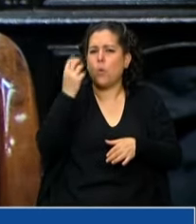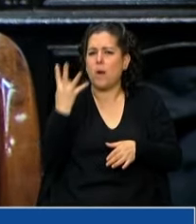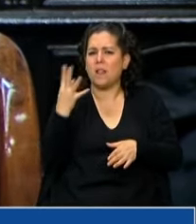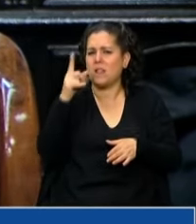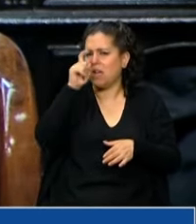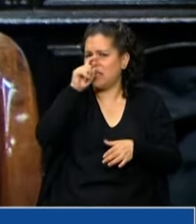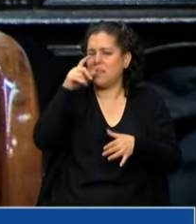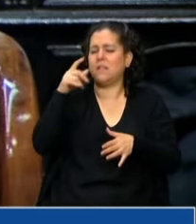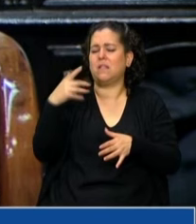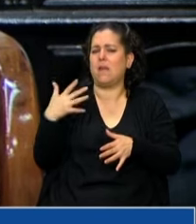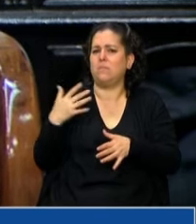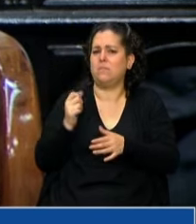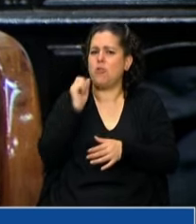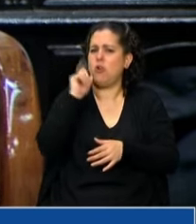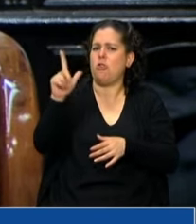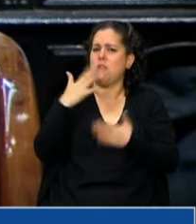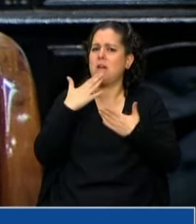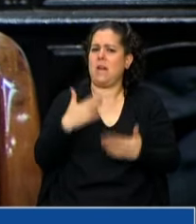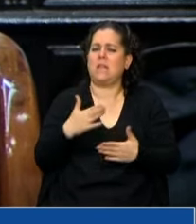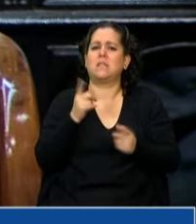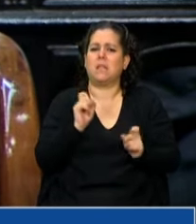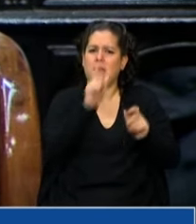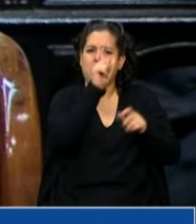47 por el expresidente Juan Domingo Perón.